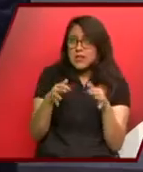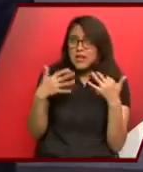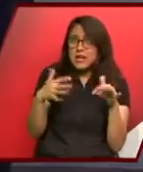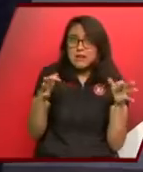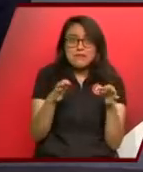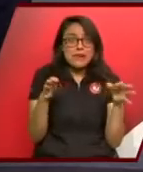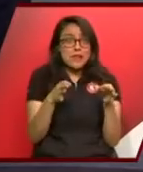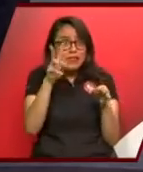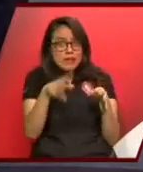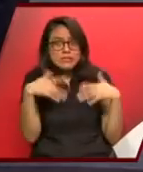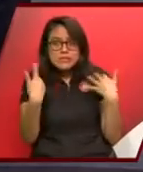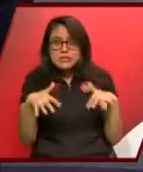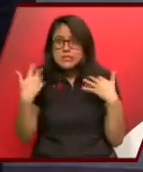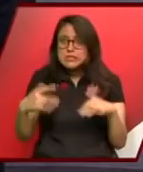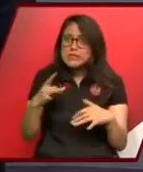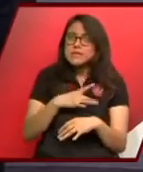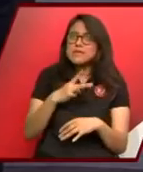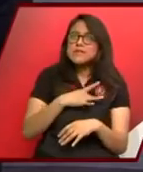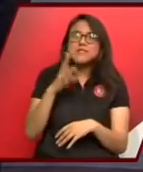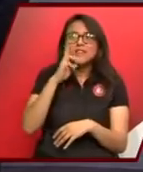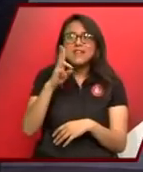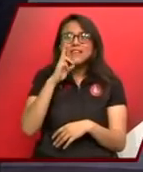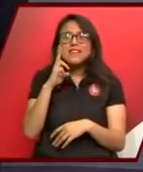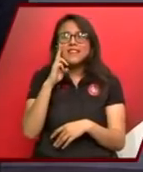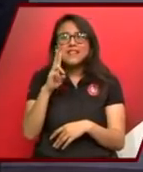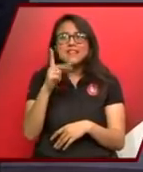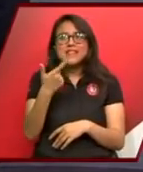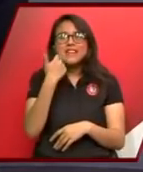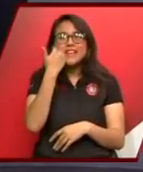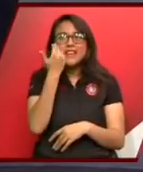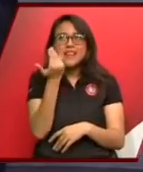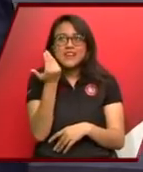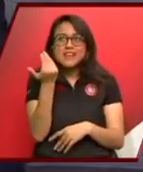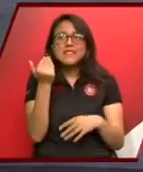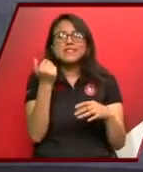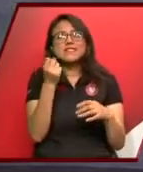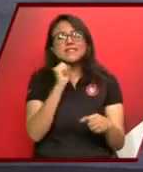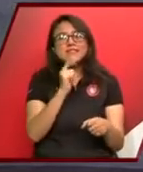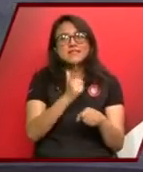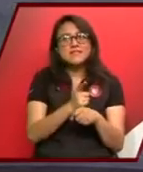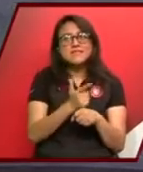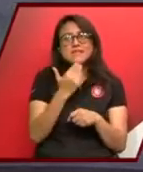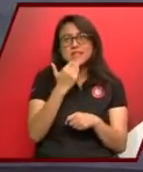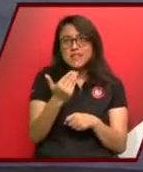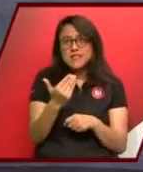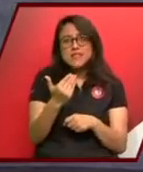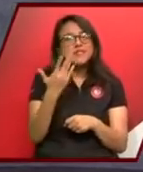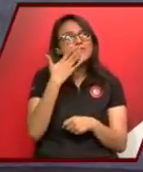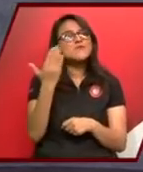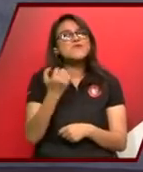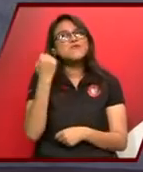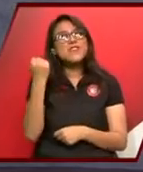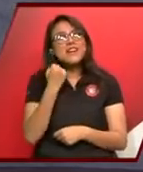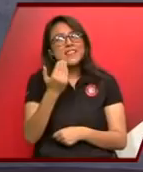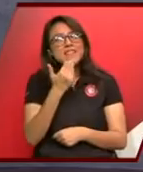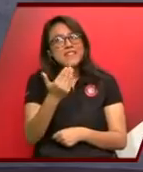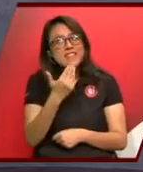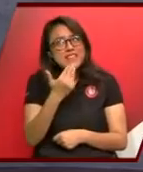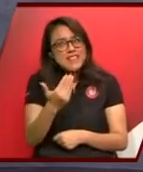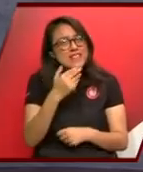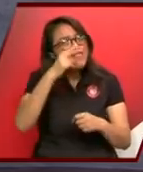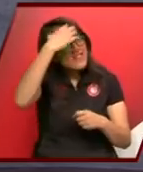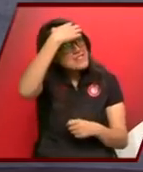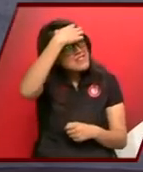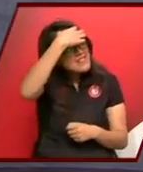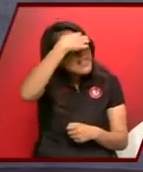condenada. ¿No era tu idea buscar un huesito? Sí, ya lo agarré. Ahí sí, está. Y pues deseamos, oye, mucho éxito. Nos vemos. Te